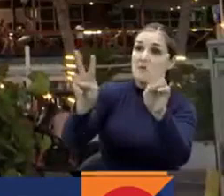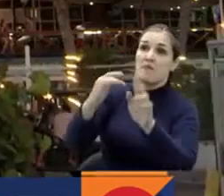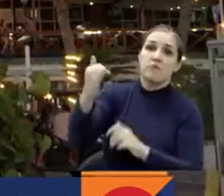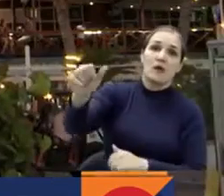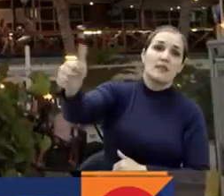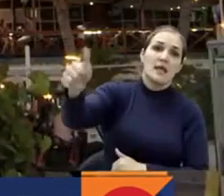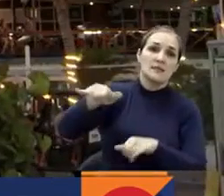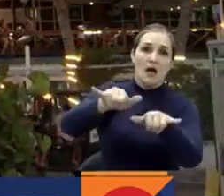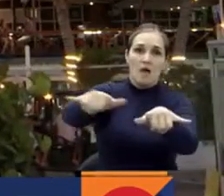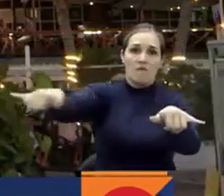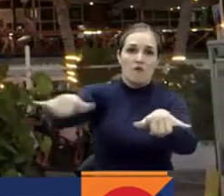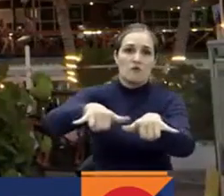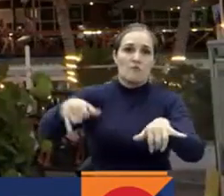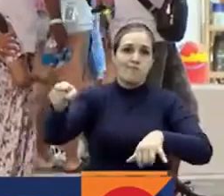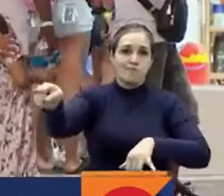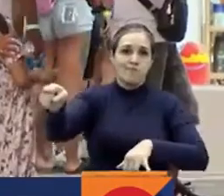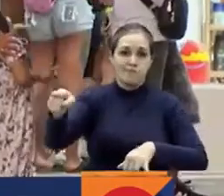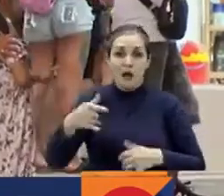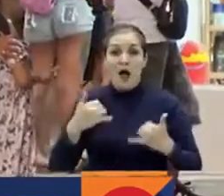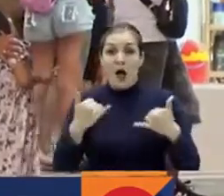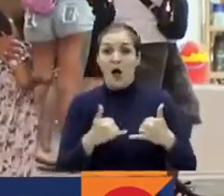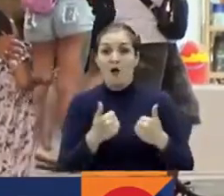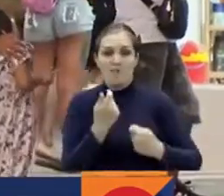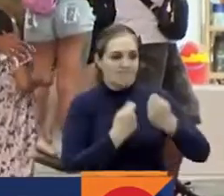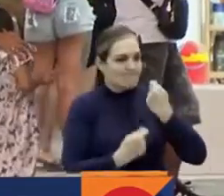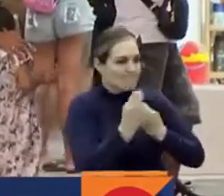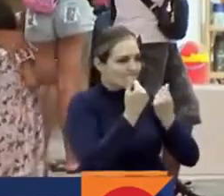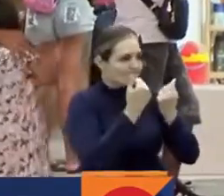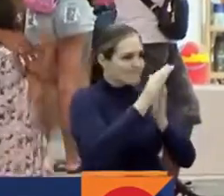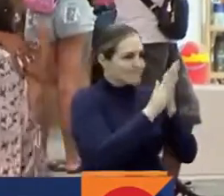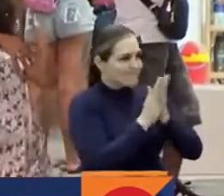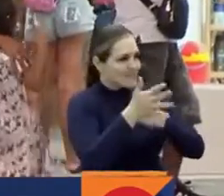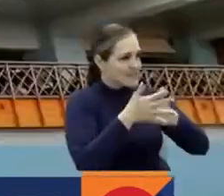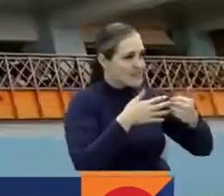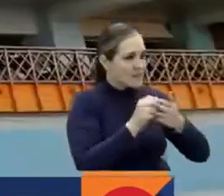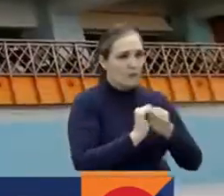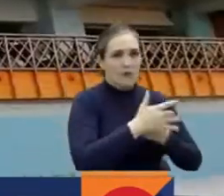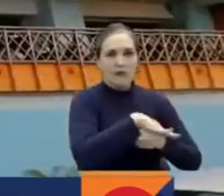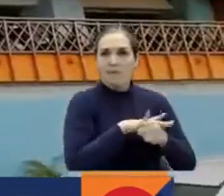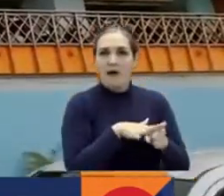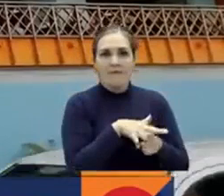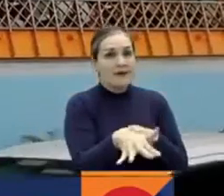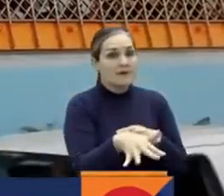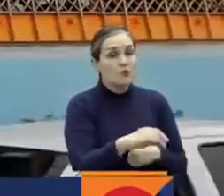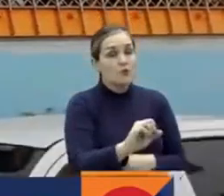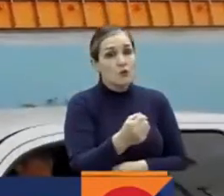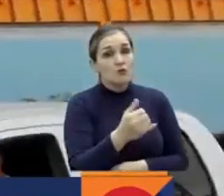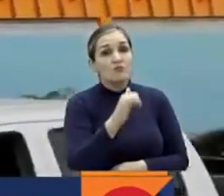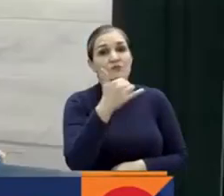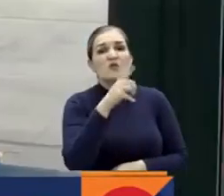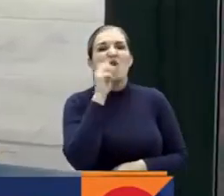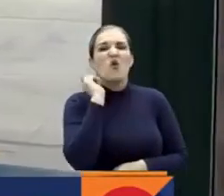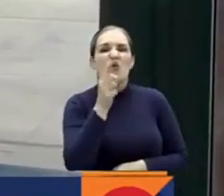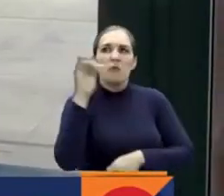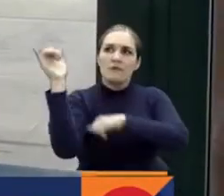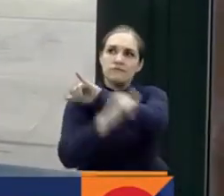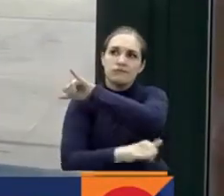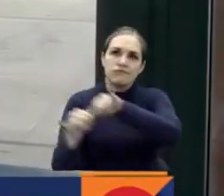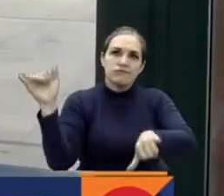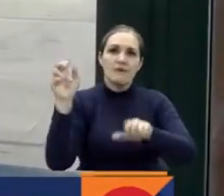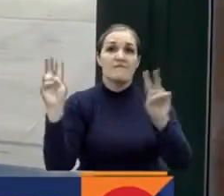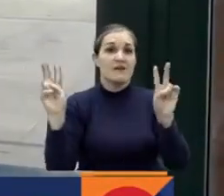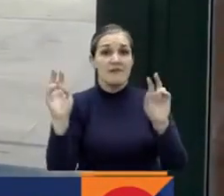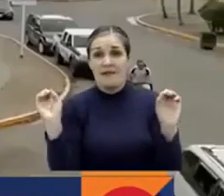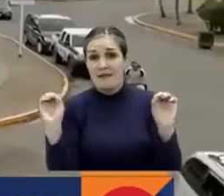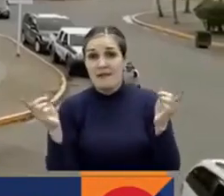La Procuraduría anunció que la economía de San Andrés y Providencia se ha visto fuertemente golpeada por la suspensión de operaciones de Viva Air